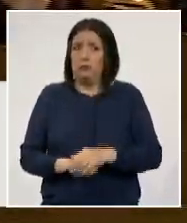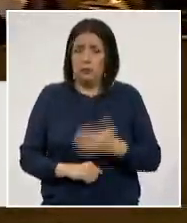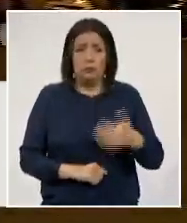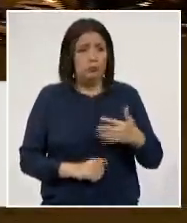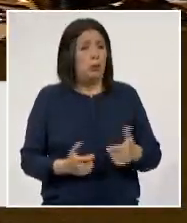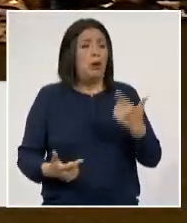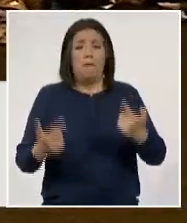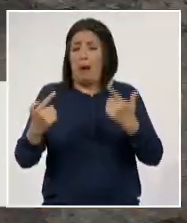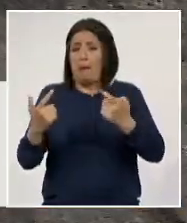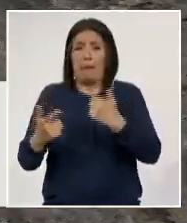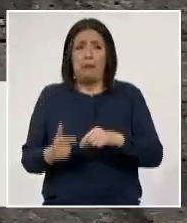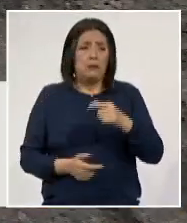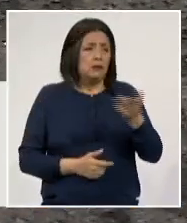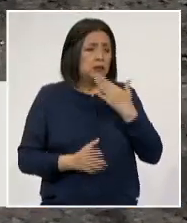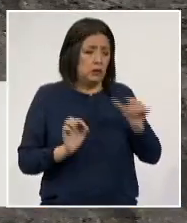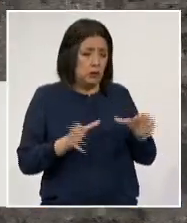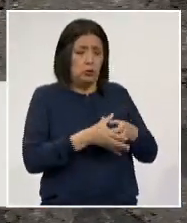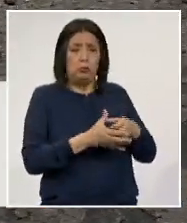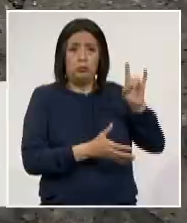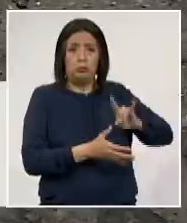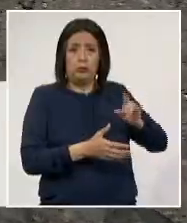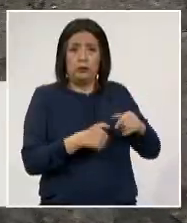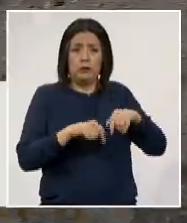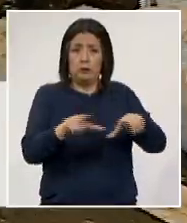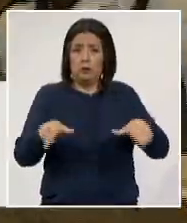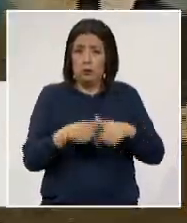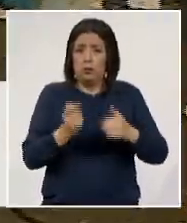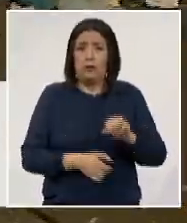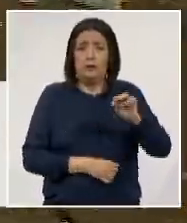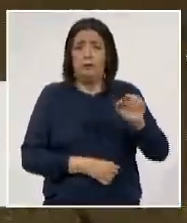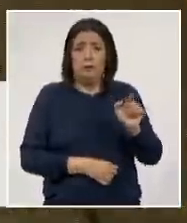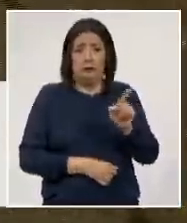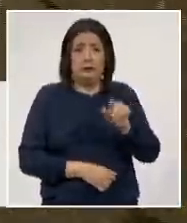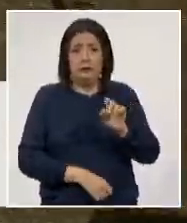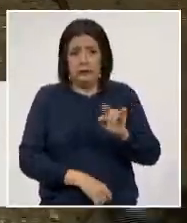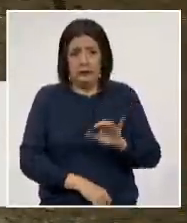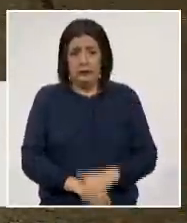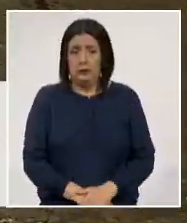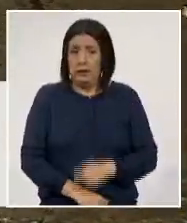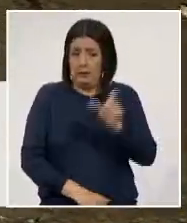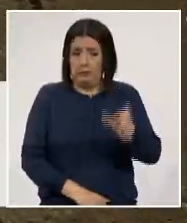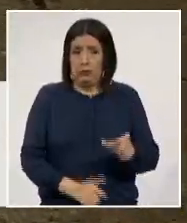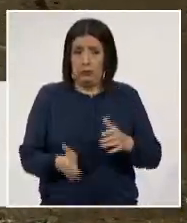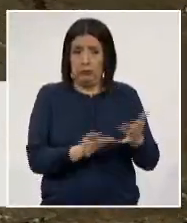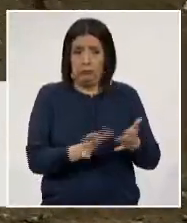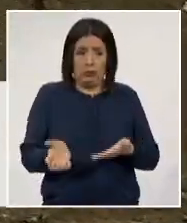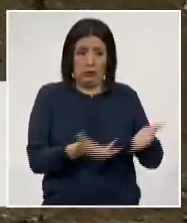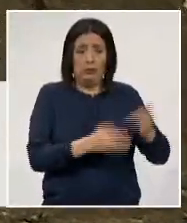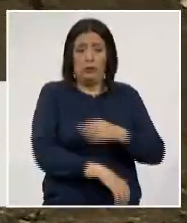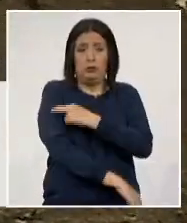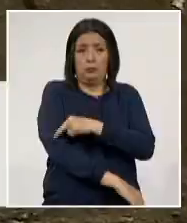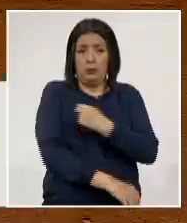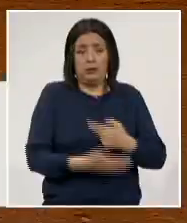una balacera entre agentes del escuadrón de emergencias en la zona de Manzanilla. La víctima fue llevada al hospital 2 de